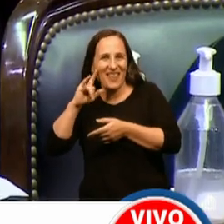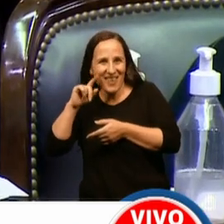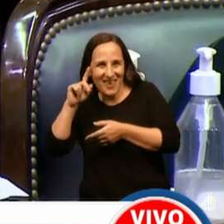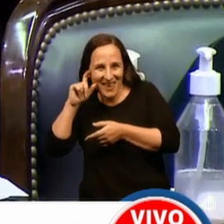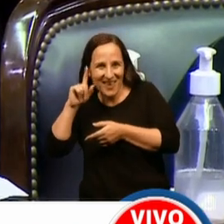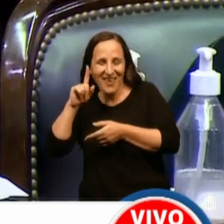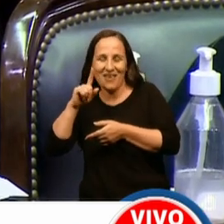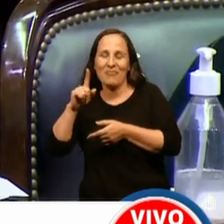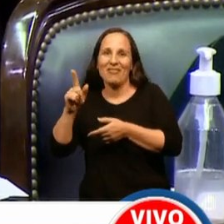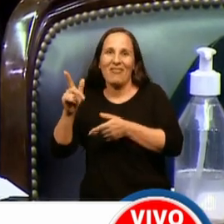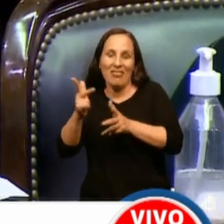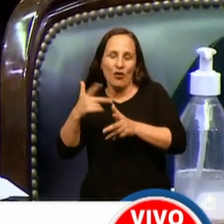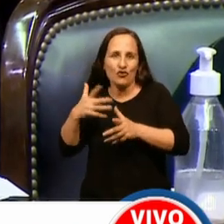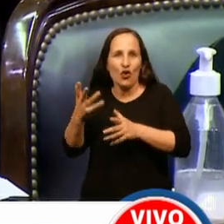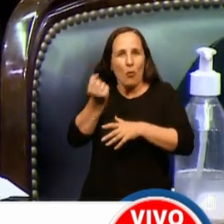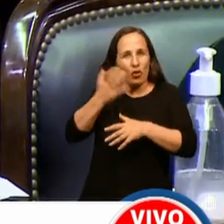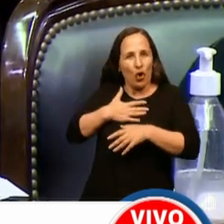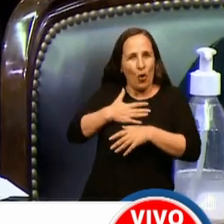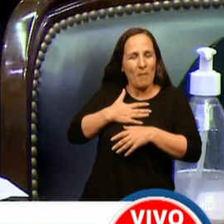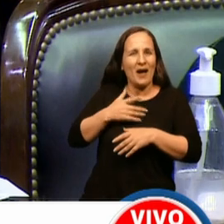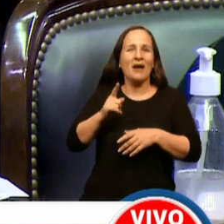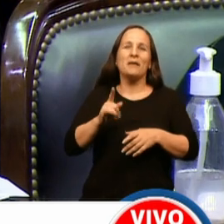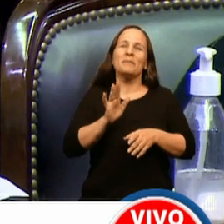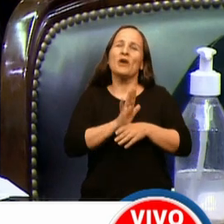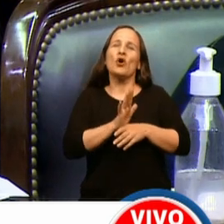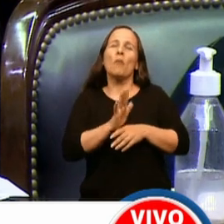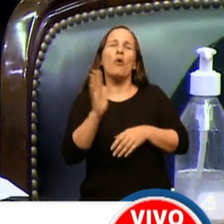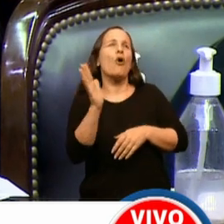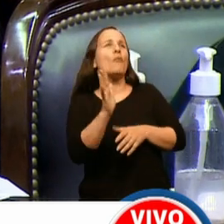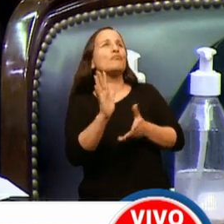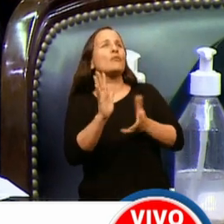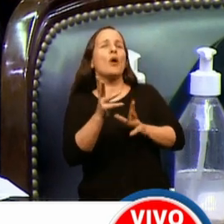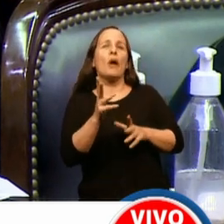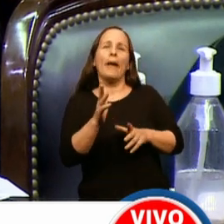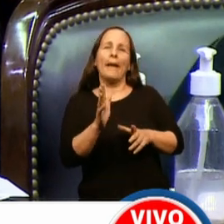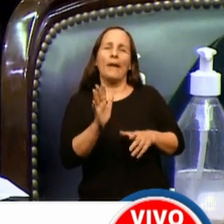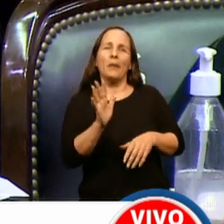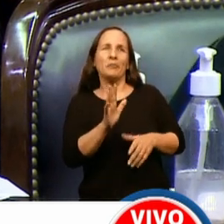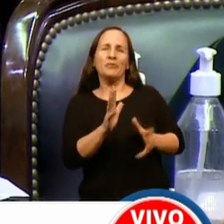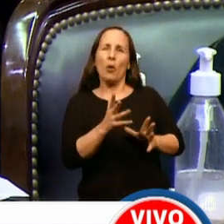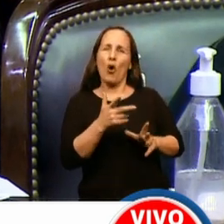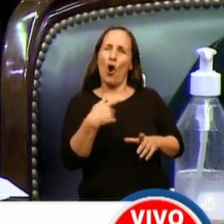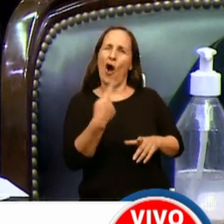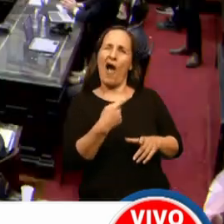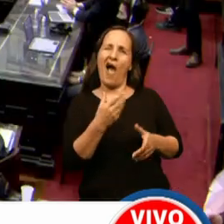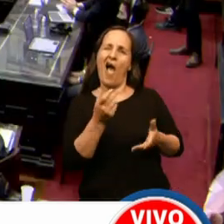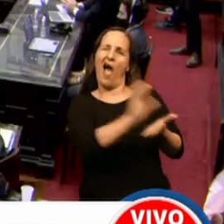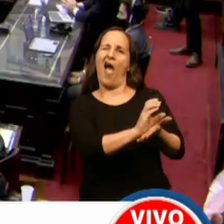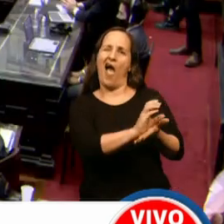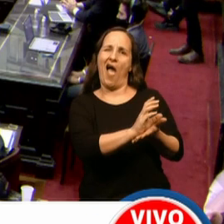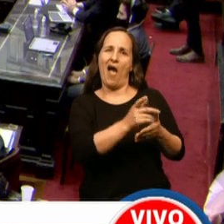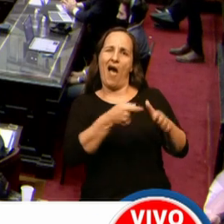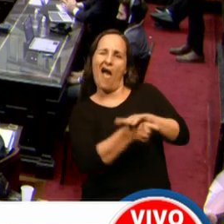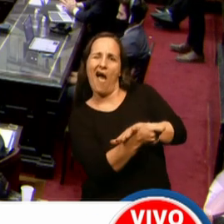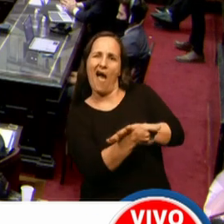hacer gestos como que nosotros estamos comprado silencio por favor señor presidente señor presidente